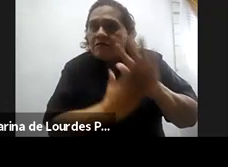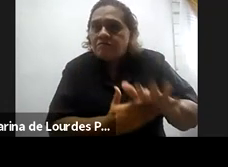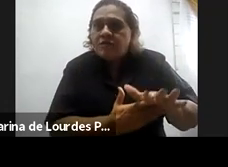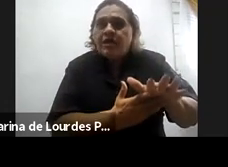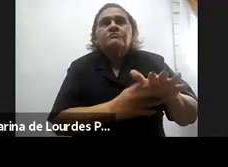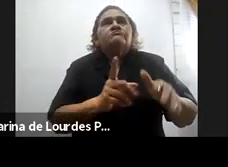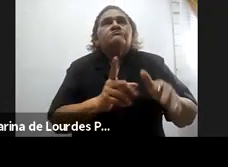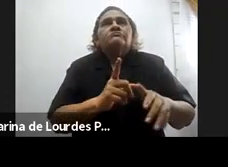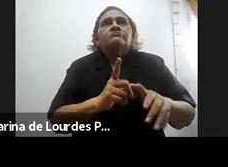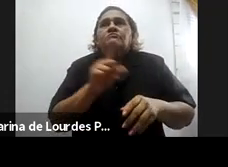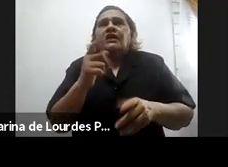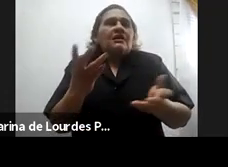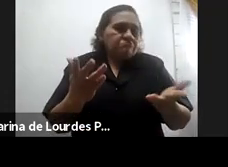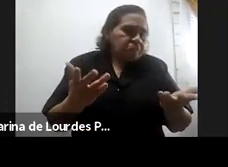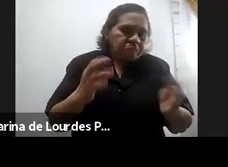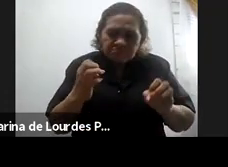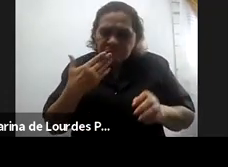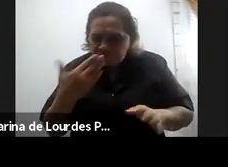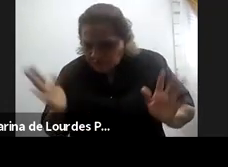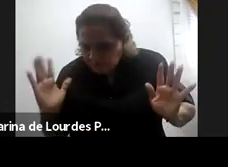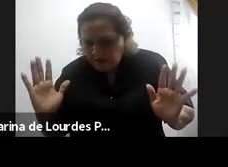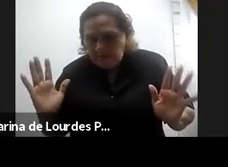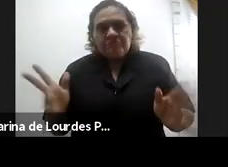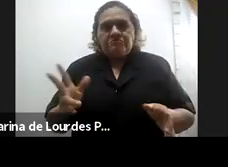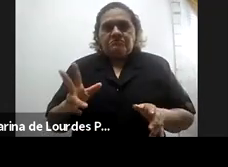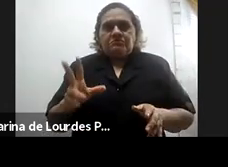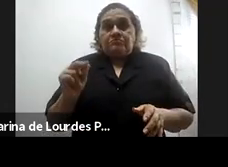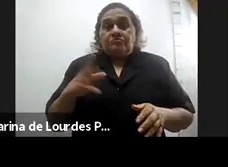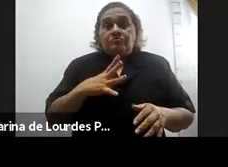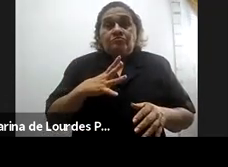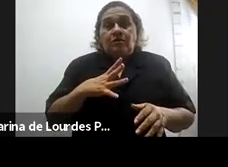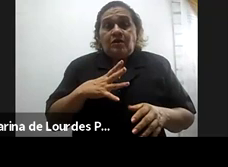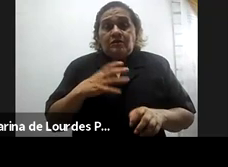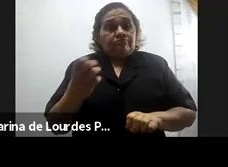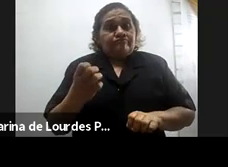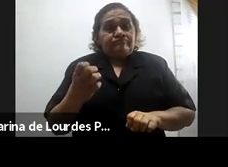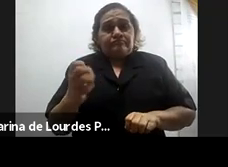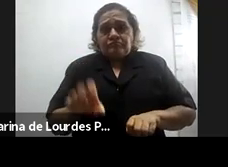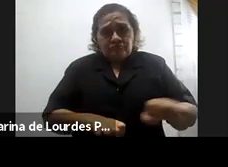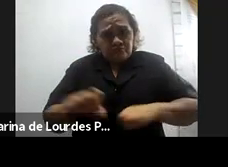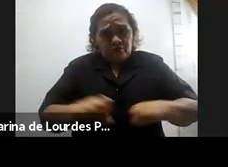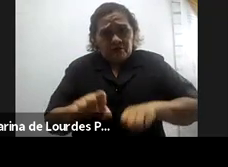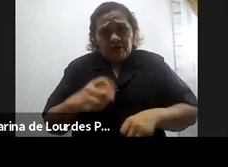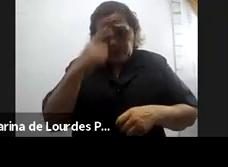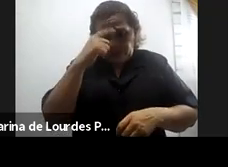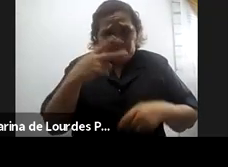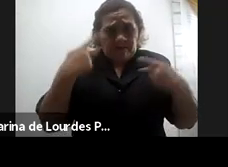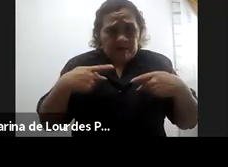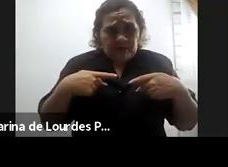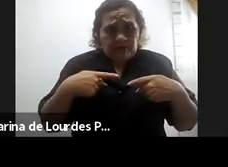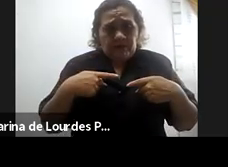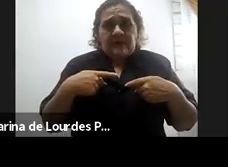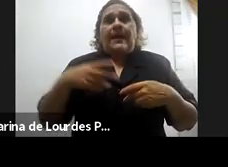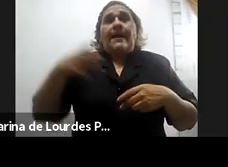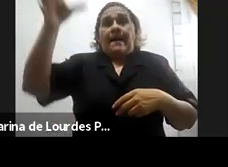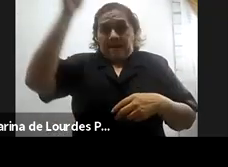y hace uno así, dice, bueno, pues están bien cuidados, ¿no? No hay ese entrenamiento adecuado para que la persona verdaderamente